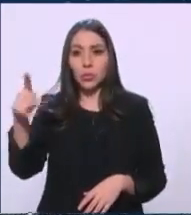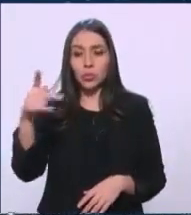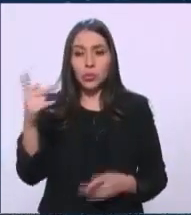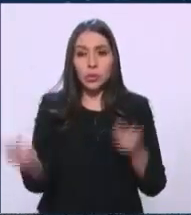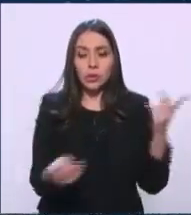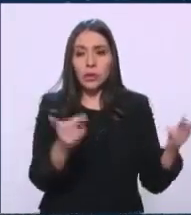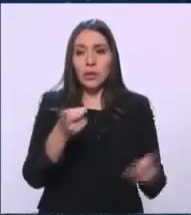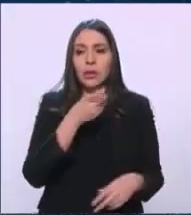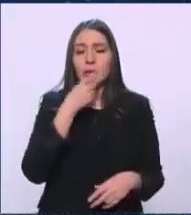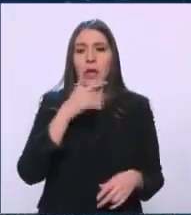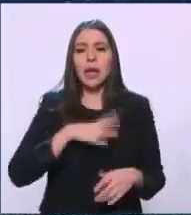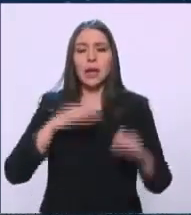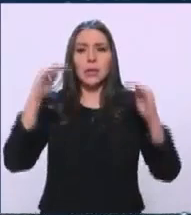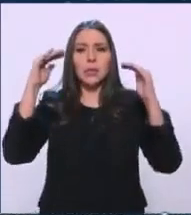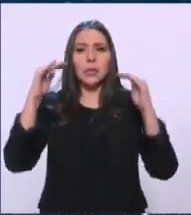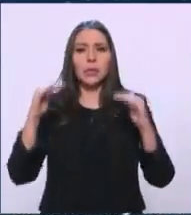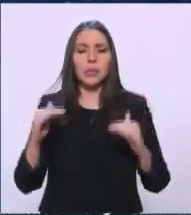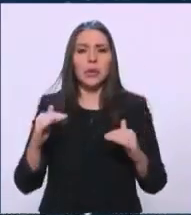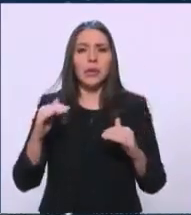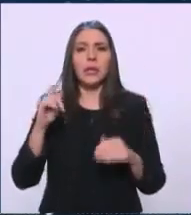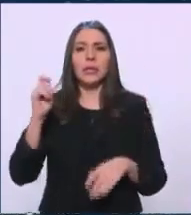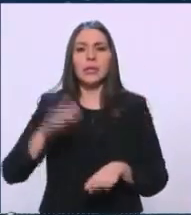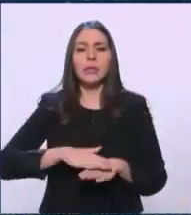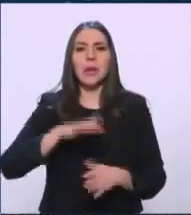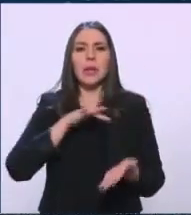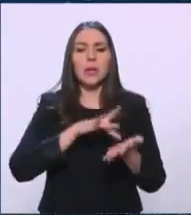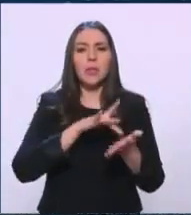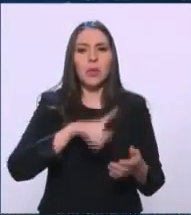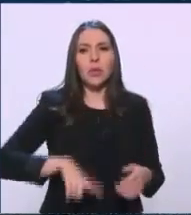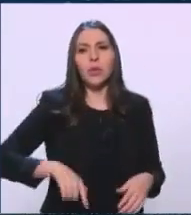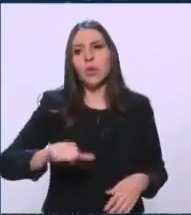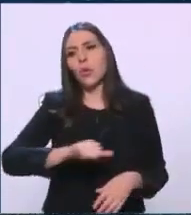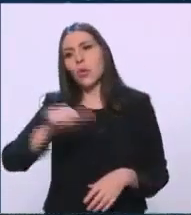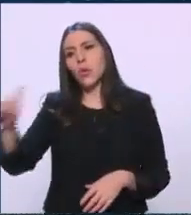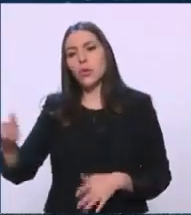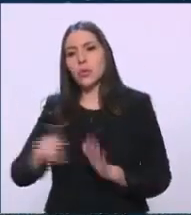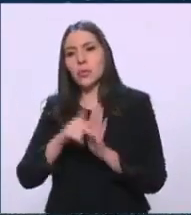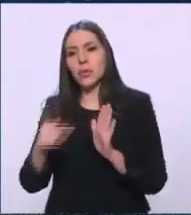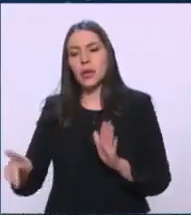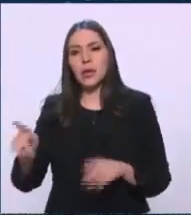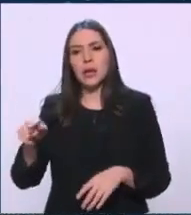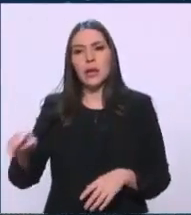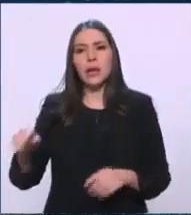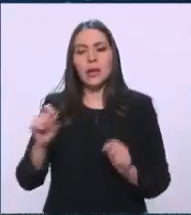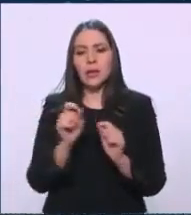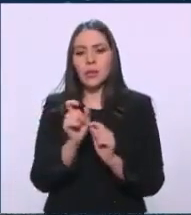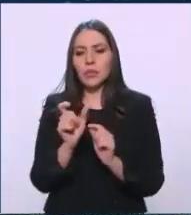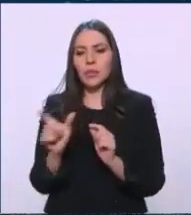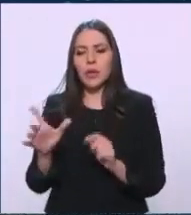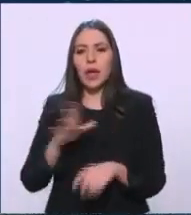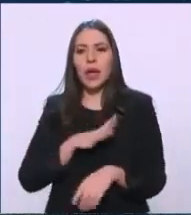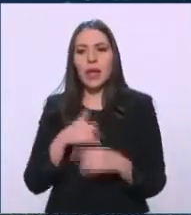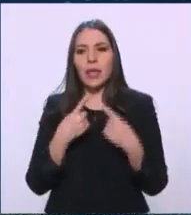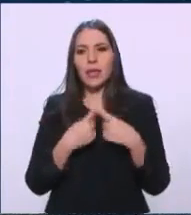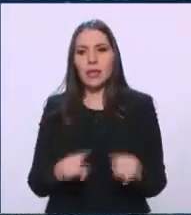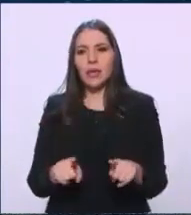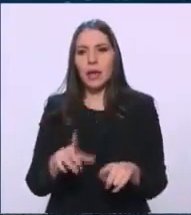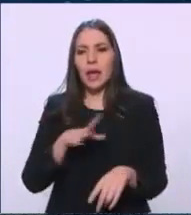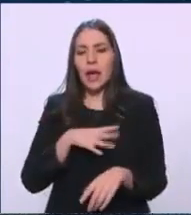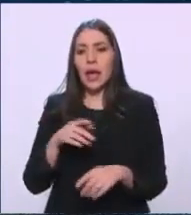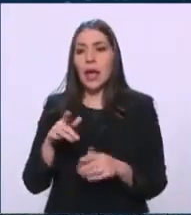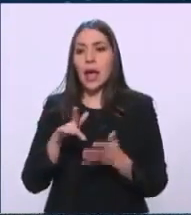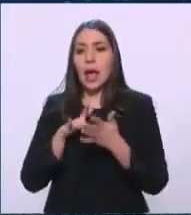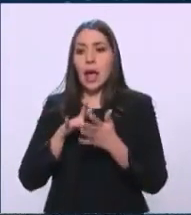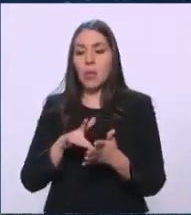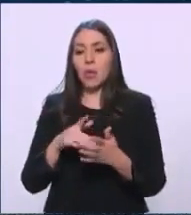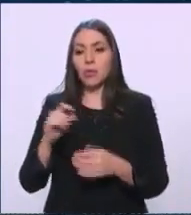más apoyan al gobierno, mientras que en la del País hay un aumento de esa franja, digamos, de los que apoyan? Hay unos que